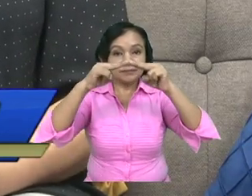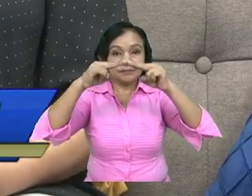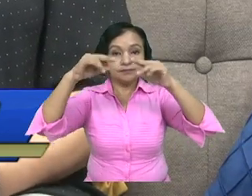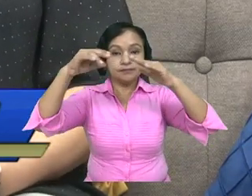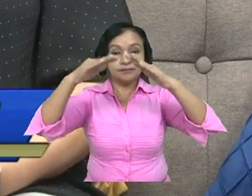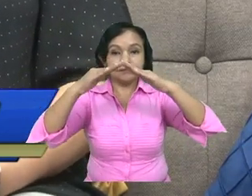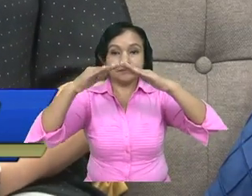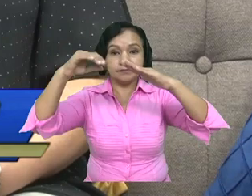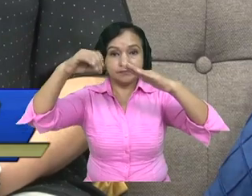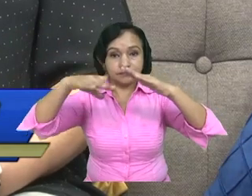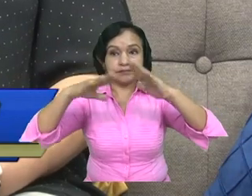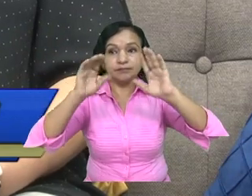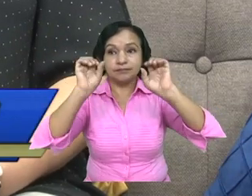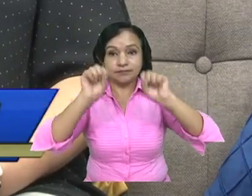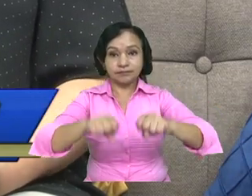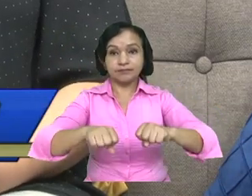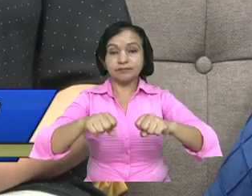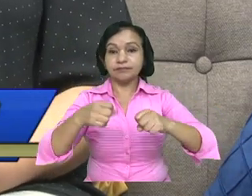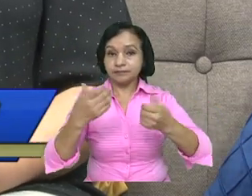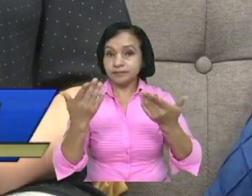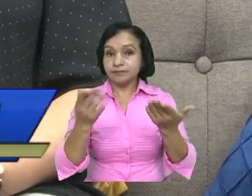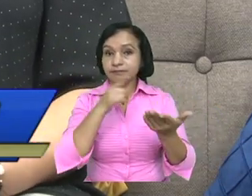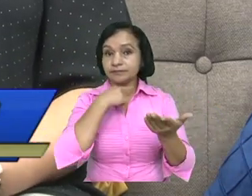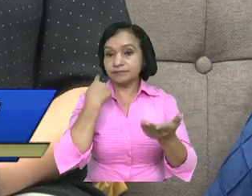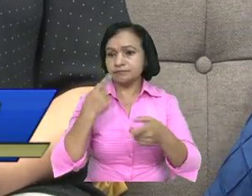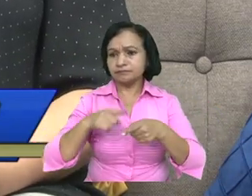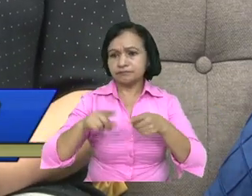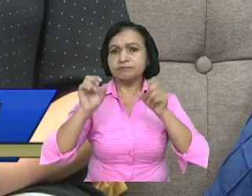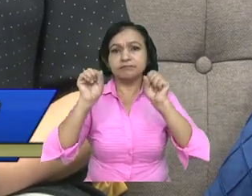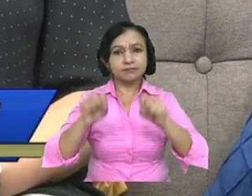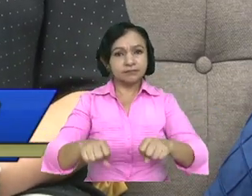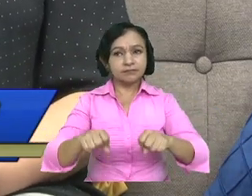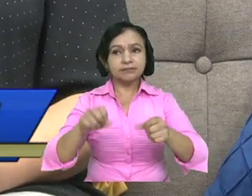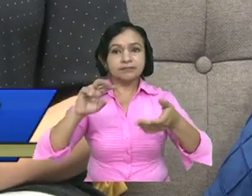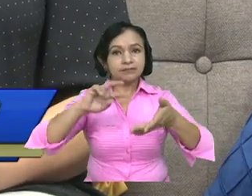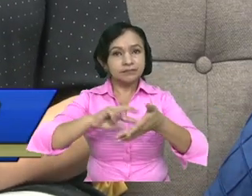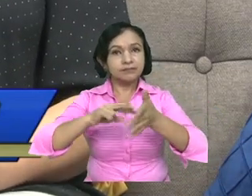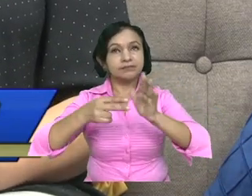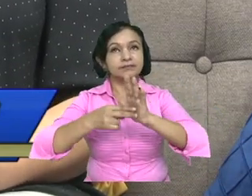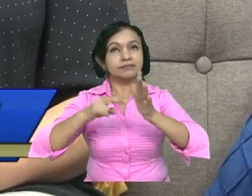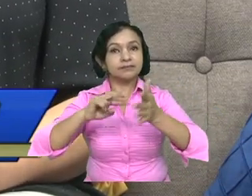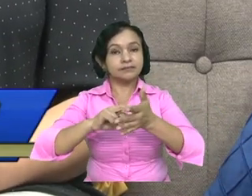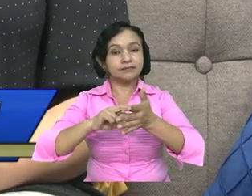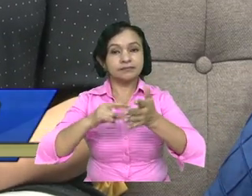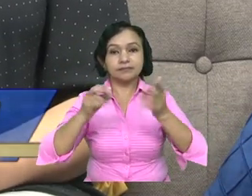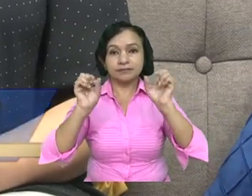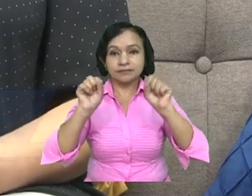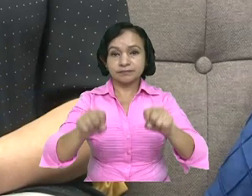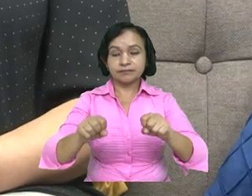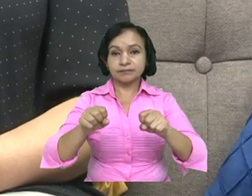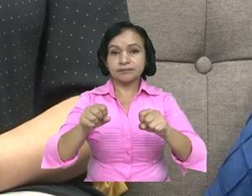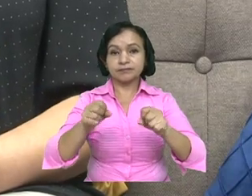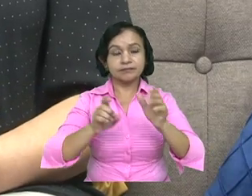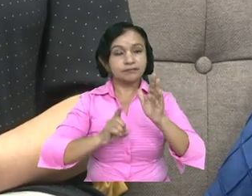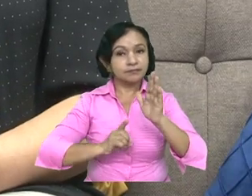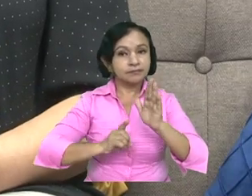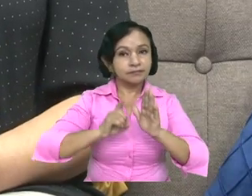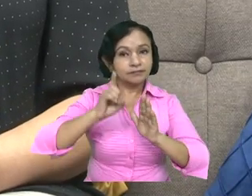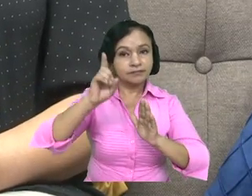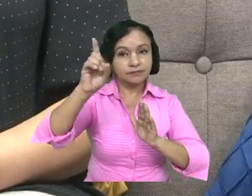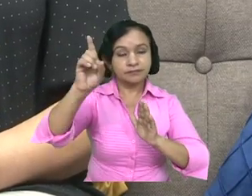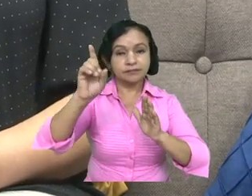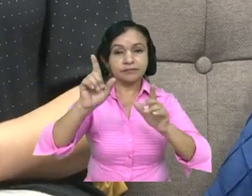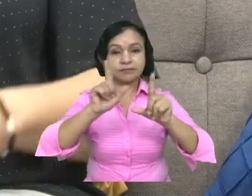al de agua. Pagar ya los transportes de agua. Exactamente. Entonces, en ese sentido, pues, se lleva desarrollo a